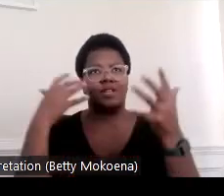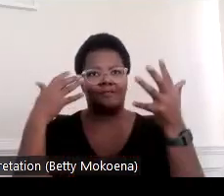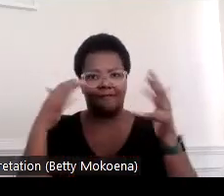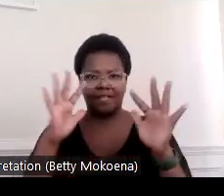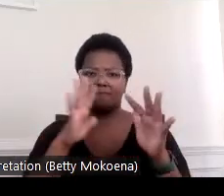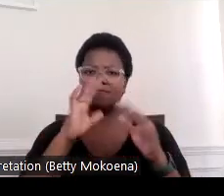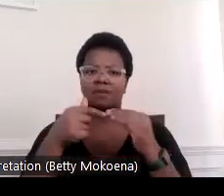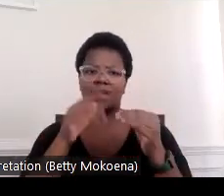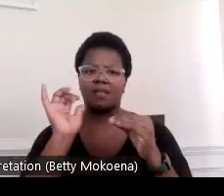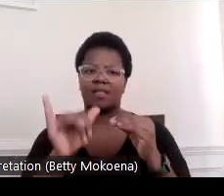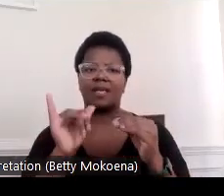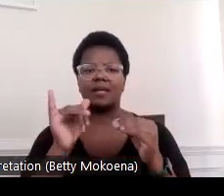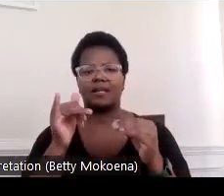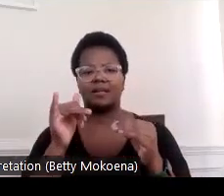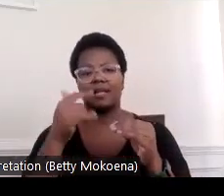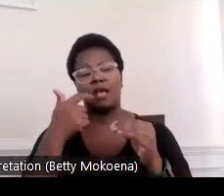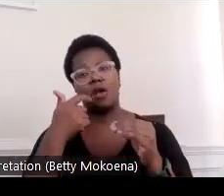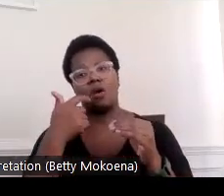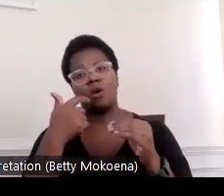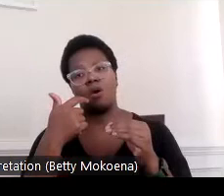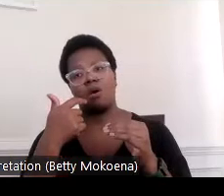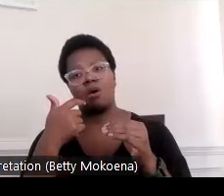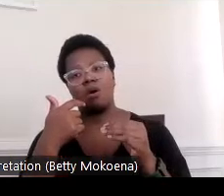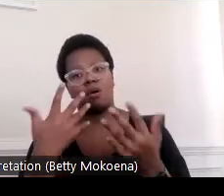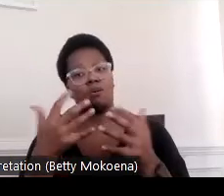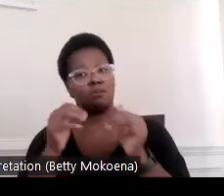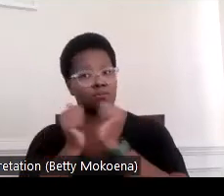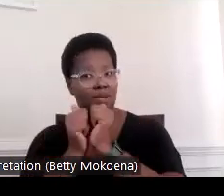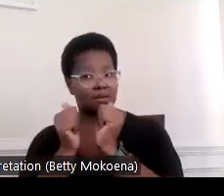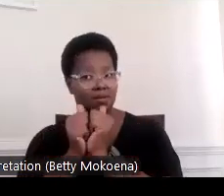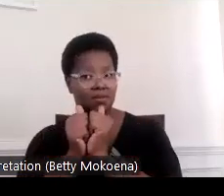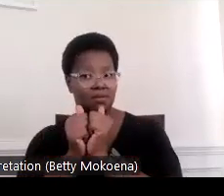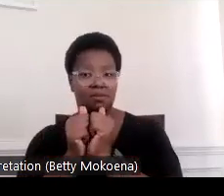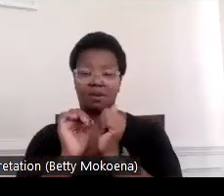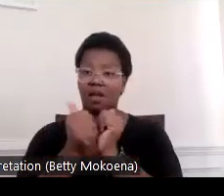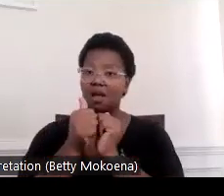Y también sé que ya lo hablamos pero también importante